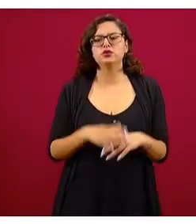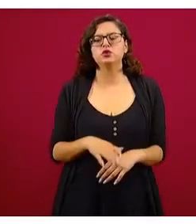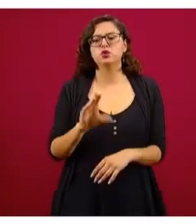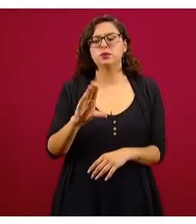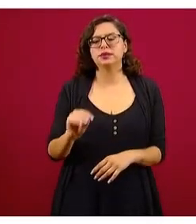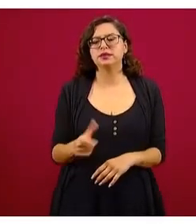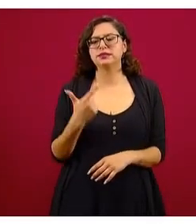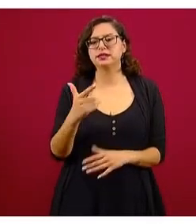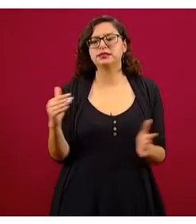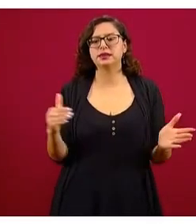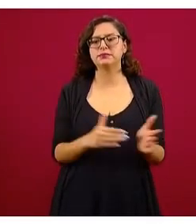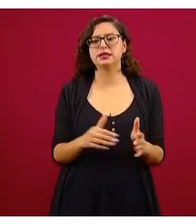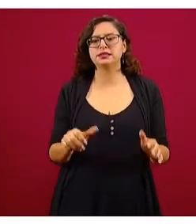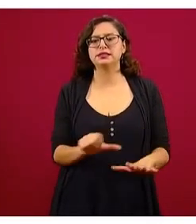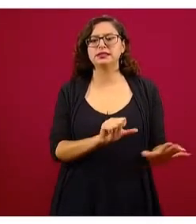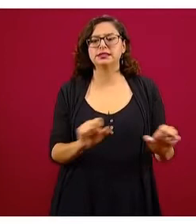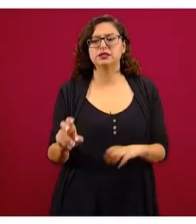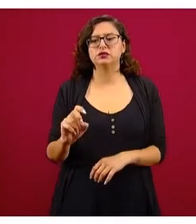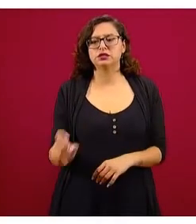97.632 los